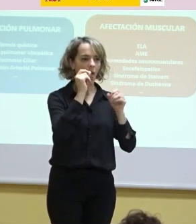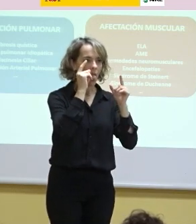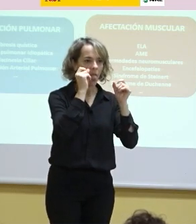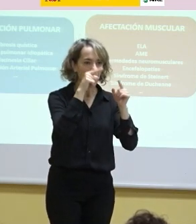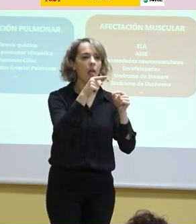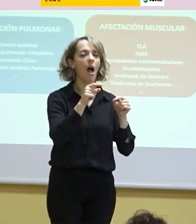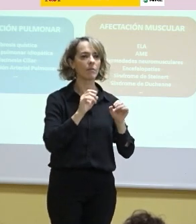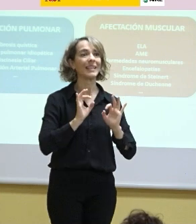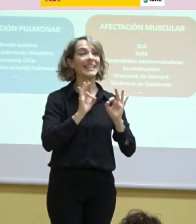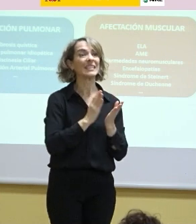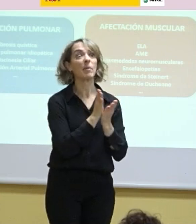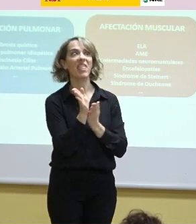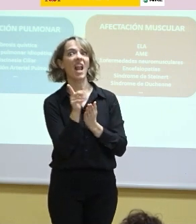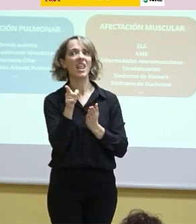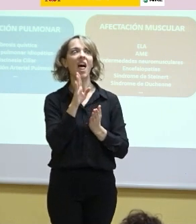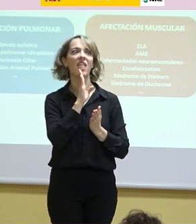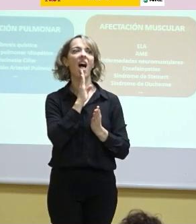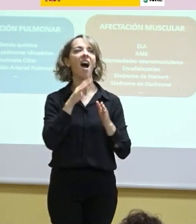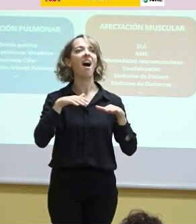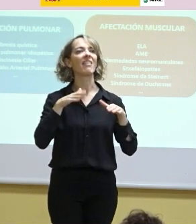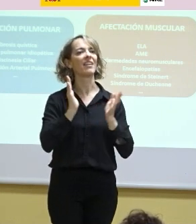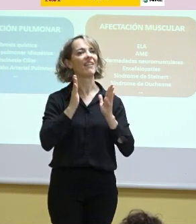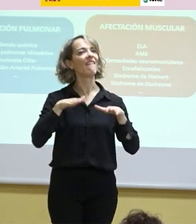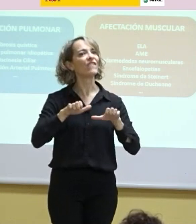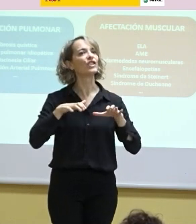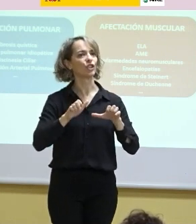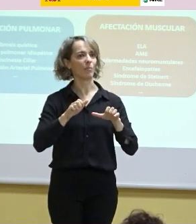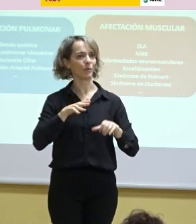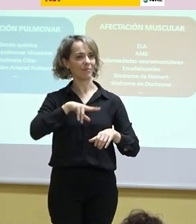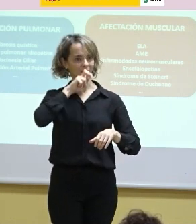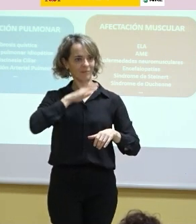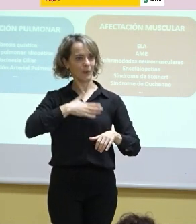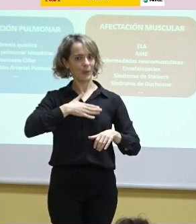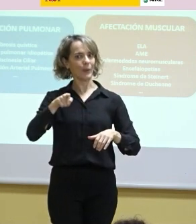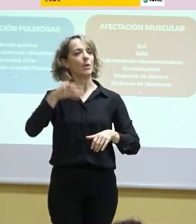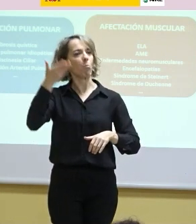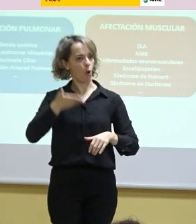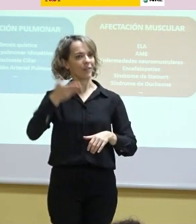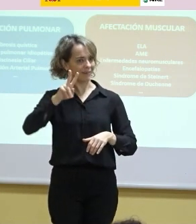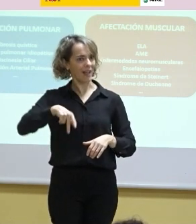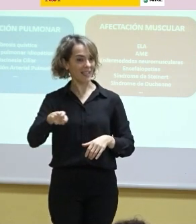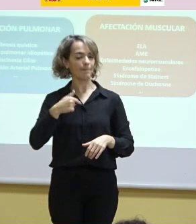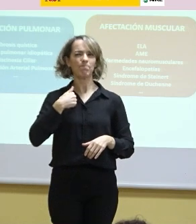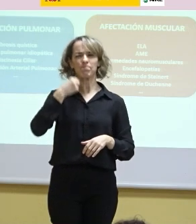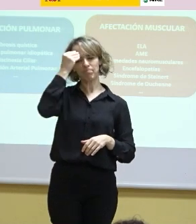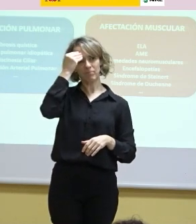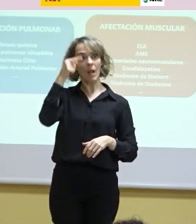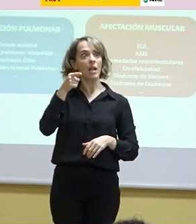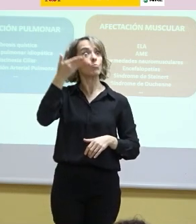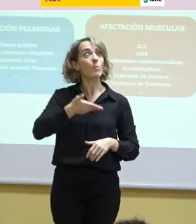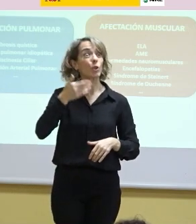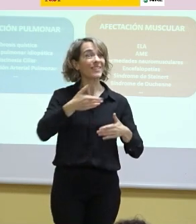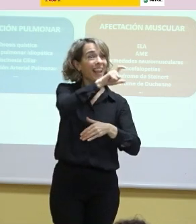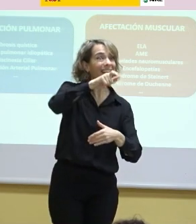especialidad y darle también la importancia, y sobre todo a mí lo que me importa es conocer, ¿no?, conocer que existe esta especialidad y